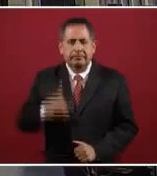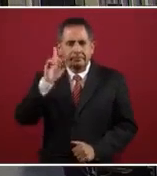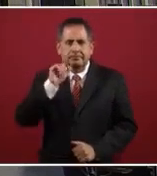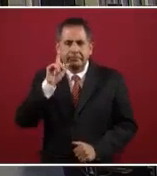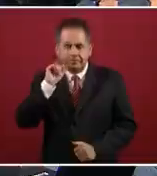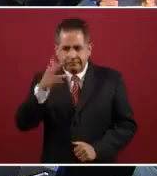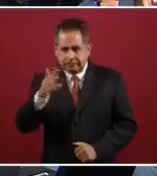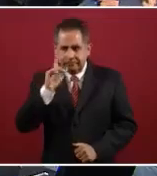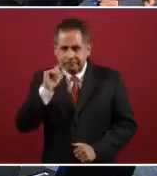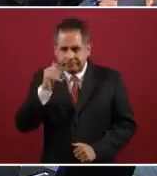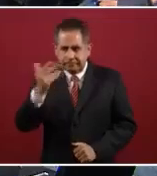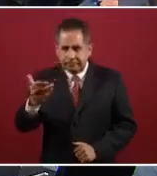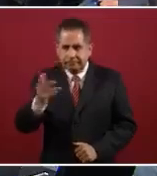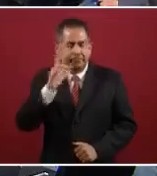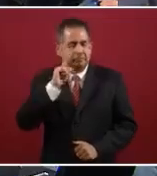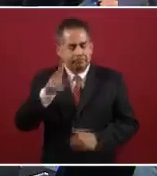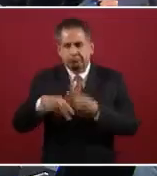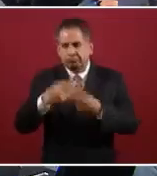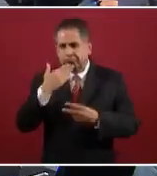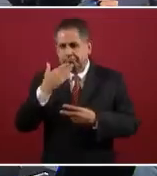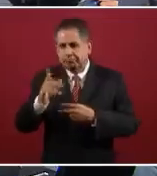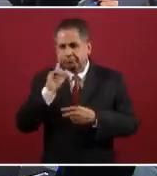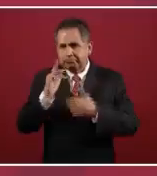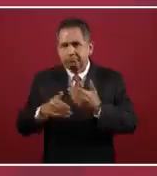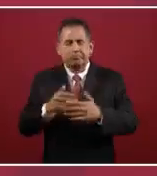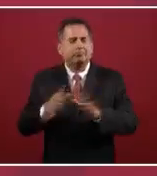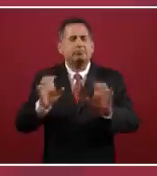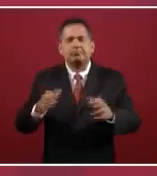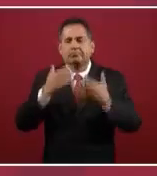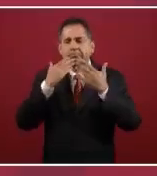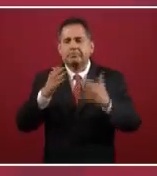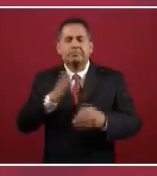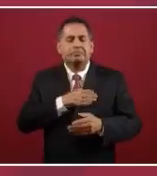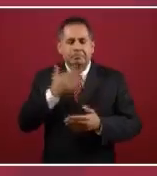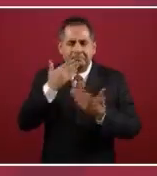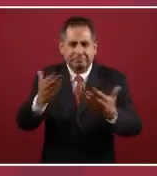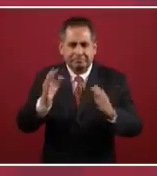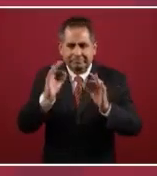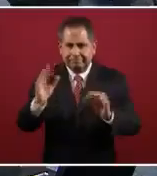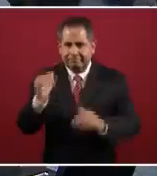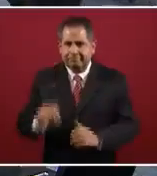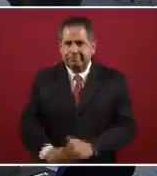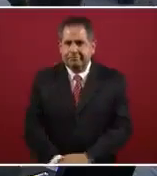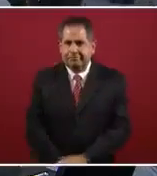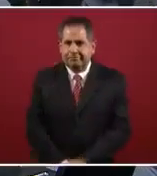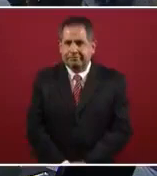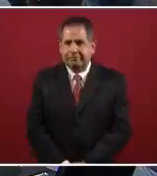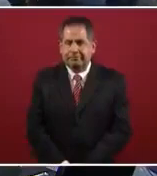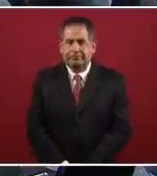Mañana, mañana, vamos muy bien. Estamos bien y de buenas.